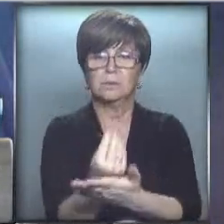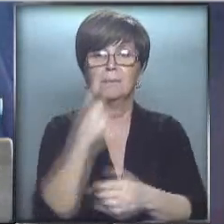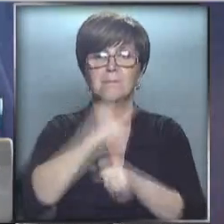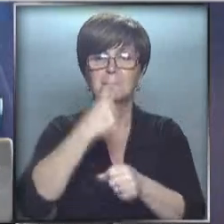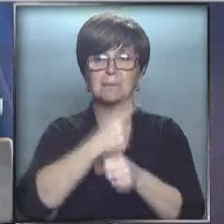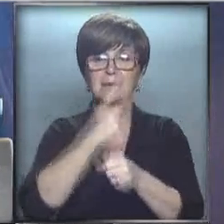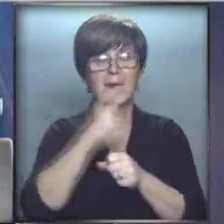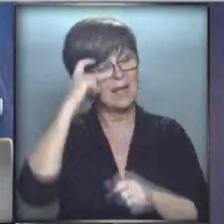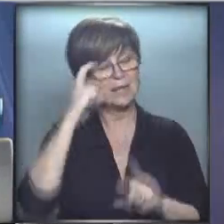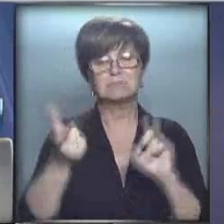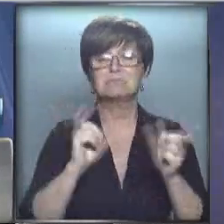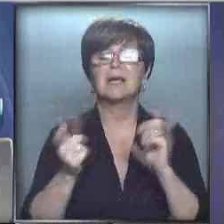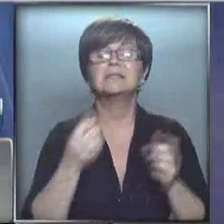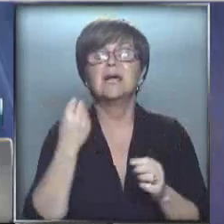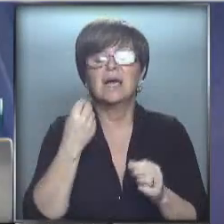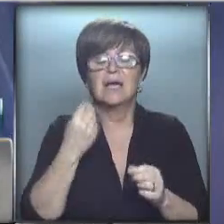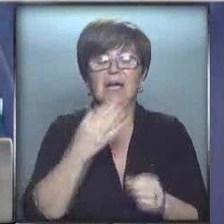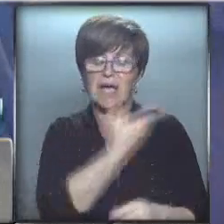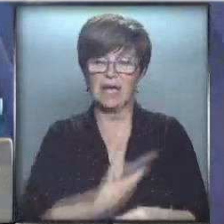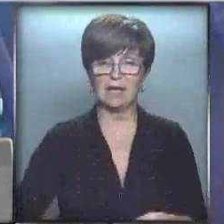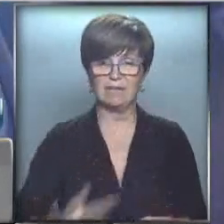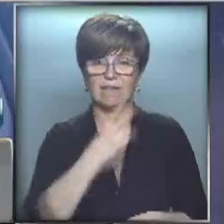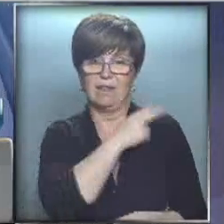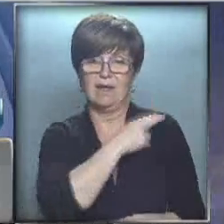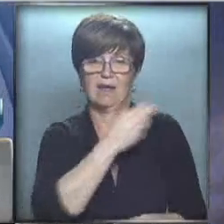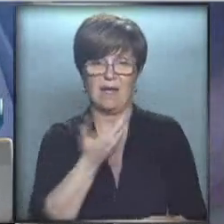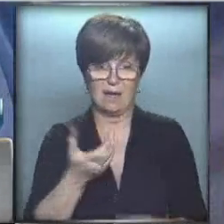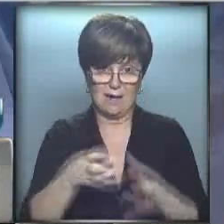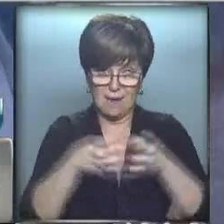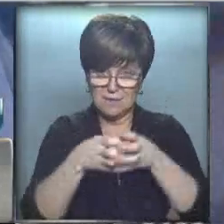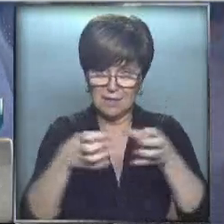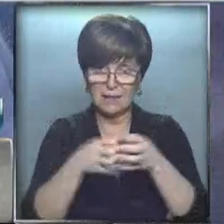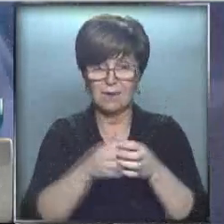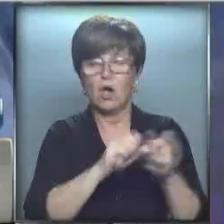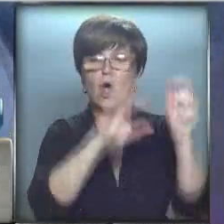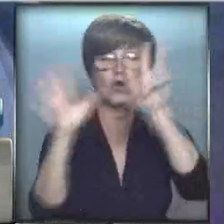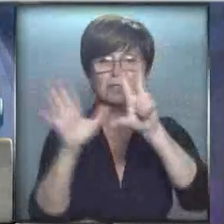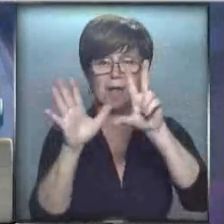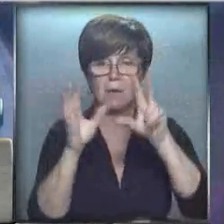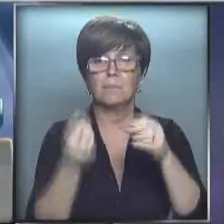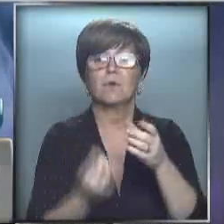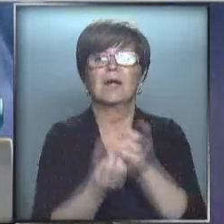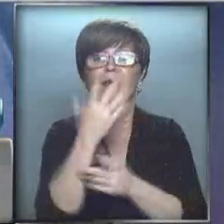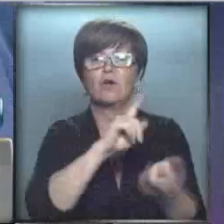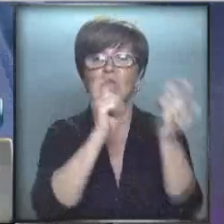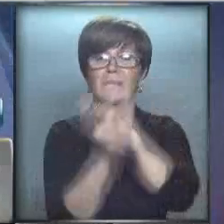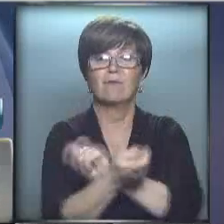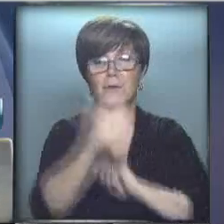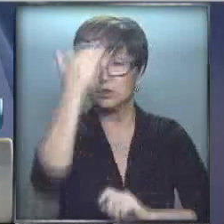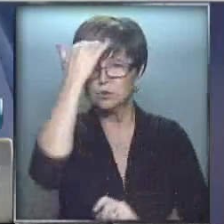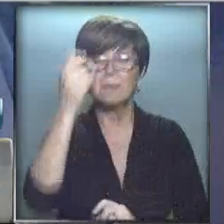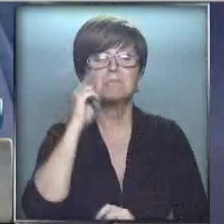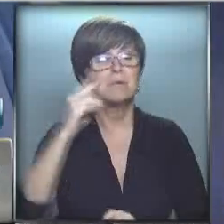primera experiencia como jefe de gabinete, el octavo jefe de gabinete desde que el cargo fue creado por la reforma constitucional